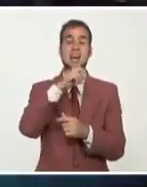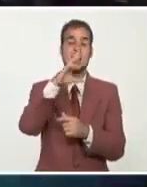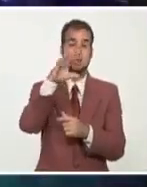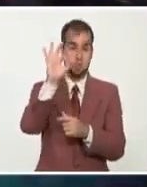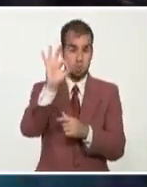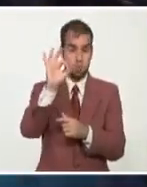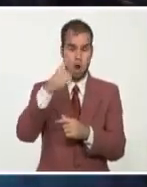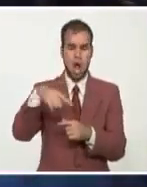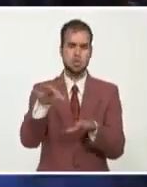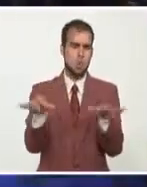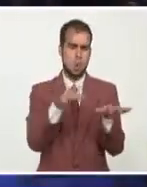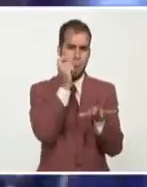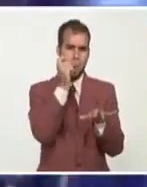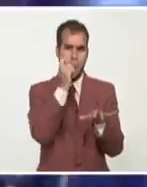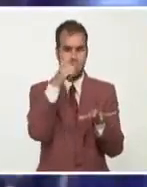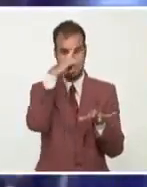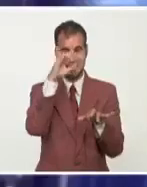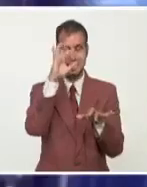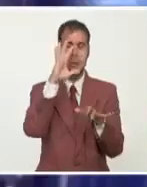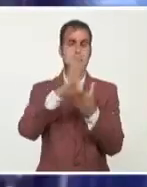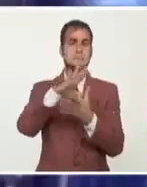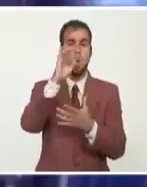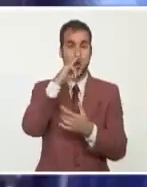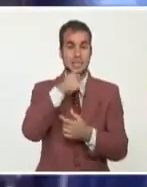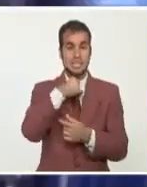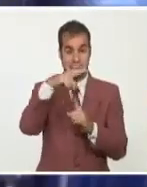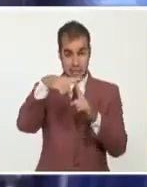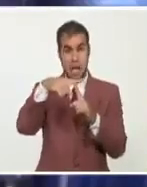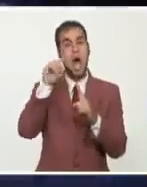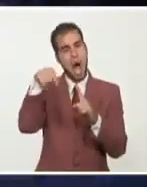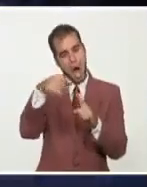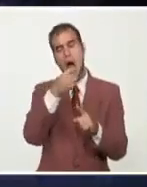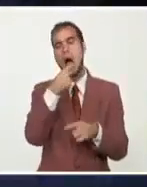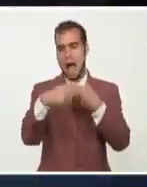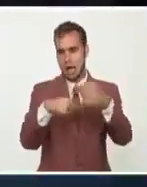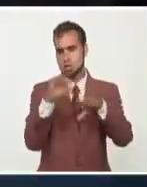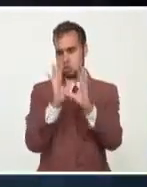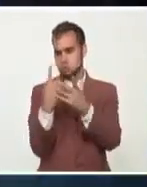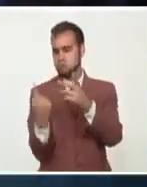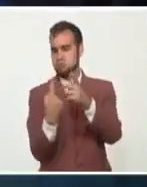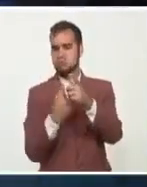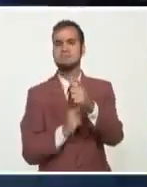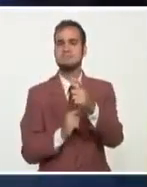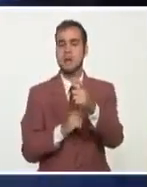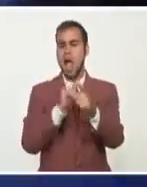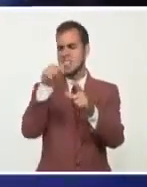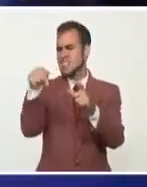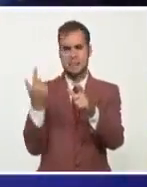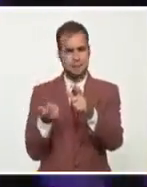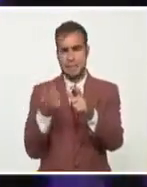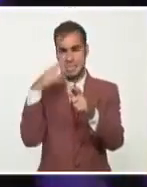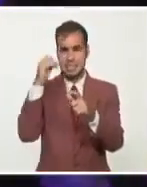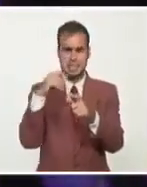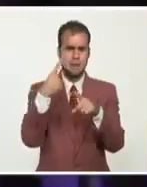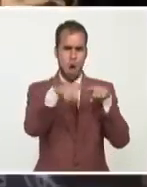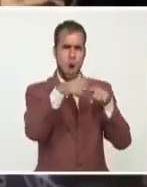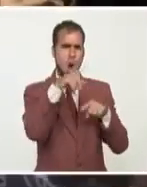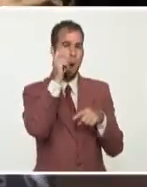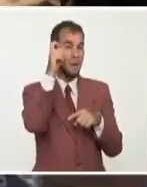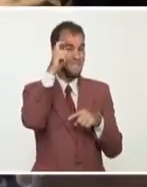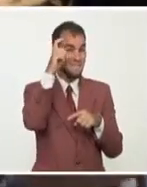tecladista Manolito Simonet, quien se alzó también en esta categoría. El álbum reúne versiones de temas emblemáticos del maestro Adalberto